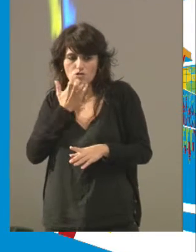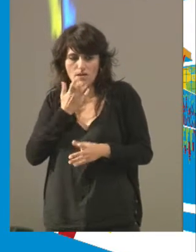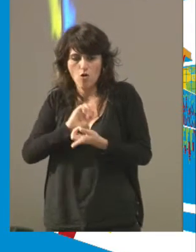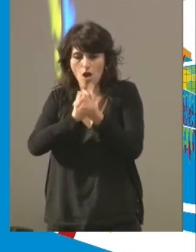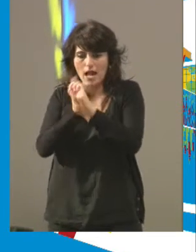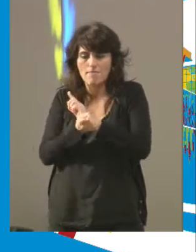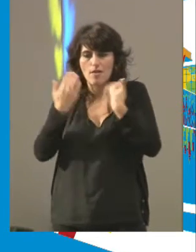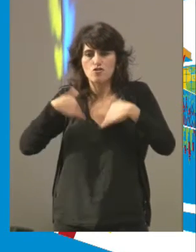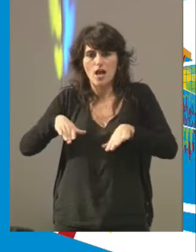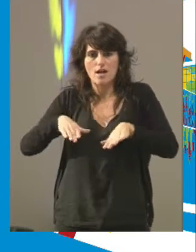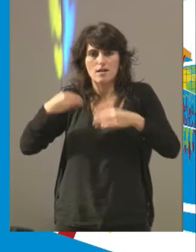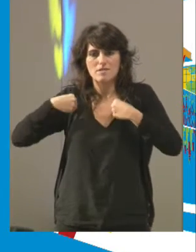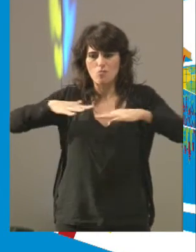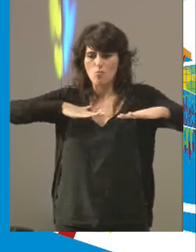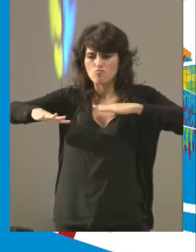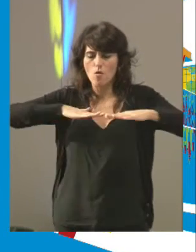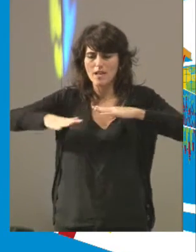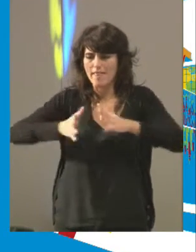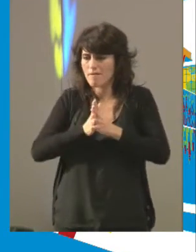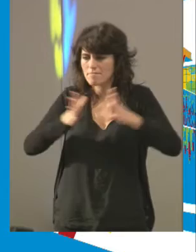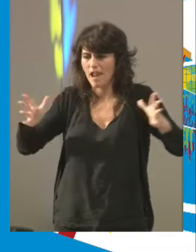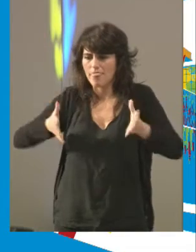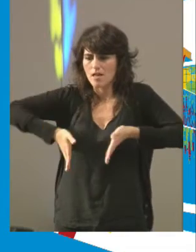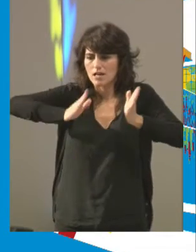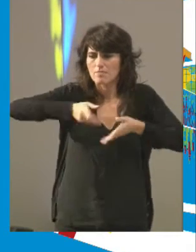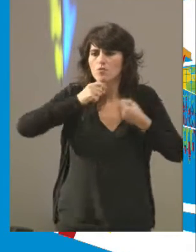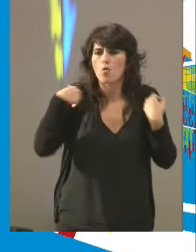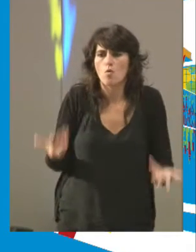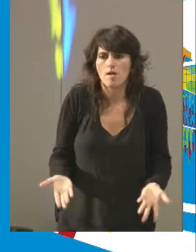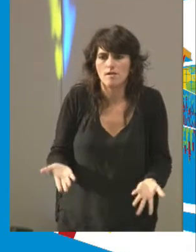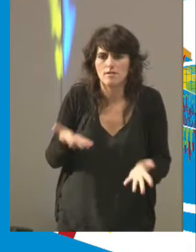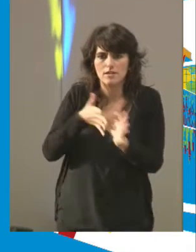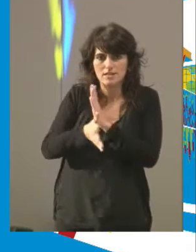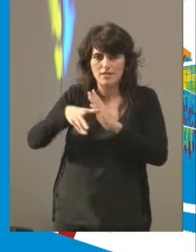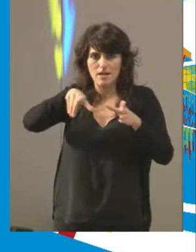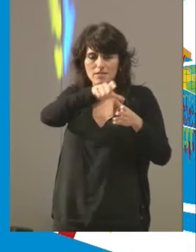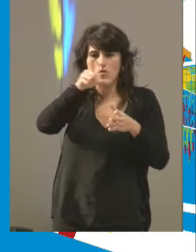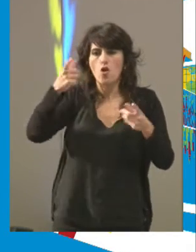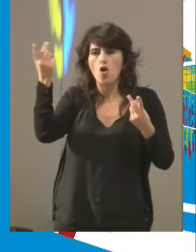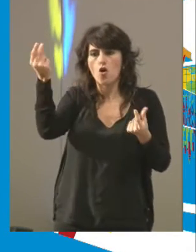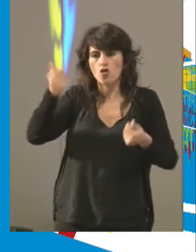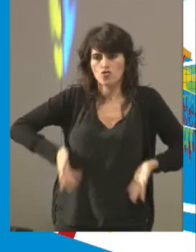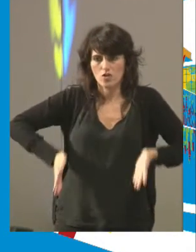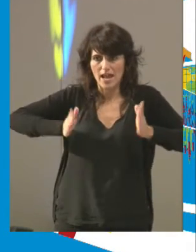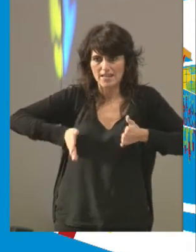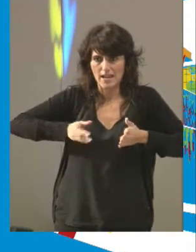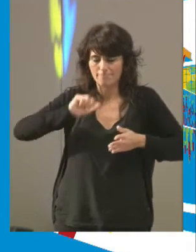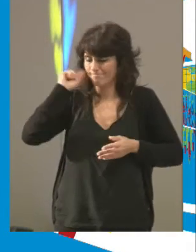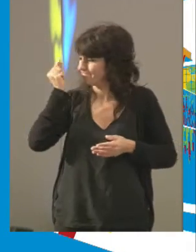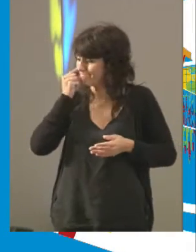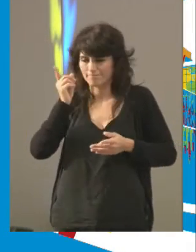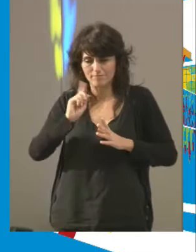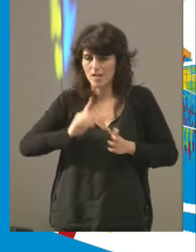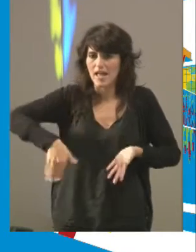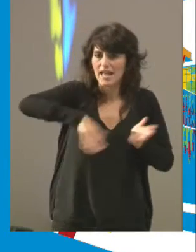cambiado cuál es el corredor de mayor movilidad de Zaragoza. Hasta ahora siempre se había considerado que el corredor de mayor movilidad era el de la carretera Logroño. Hemos descubierto que el corredor de mayor movilidad ahora es en